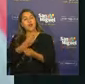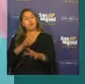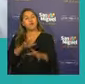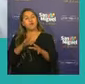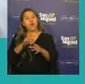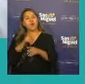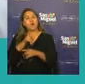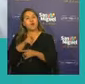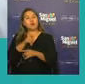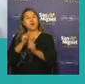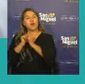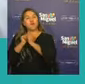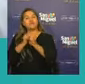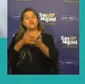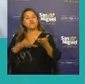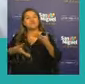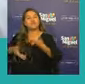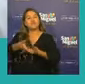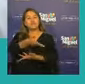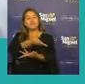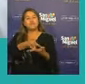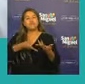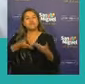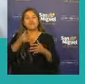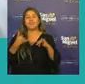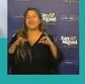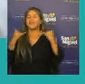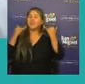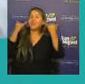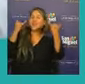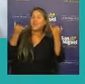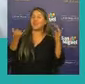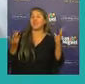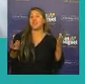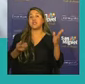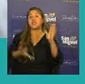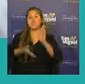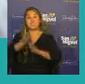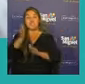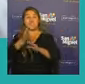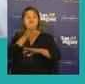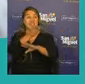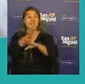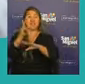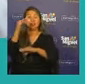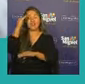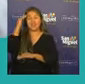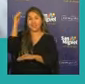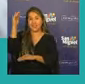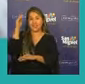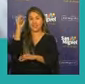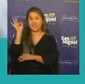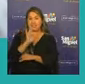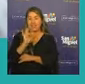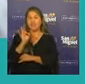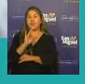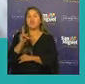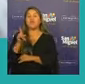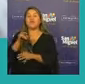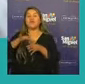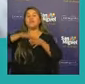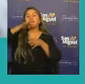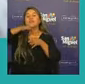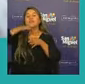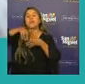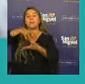de acompañamiento, hermoso de diversión. Salir un día sábado a poder tomar un tecito a la plaza o a la